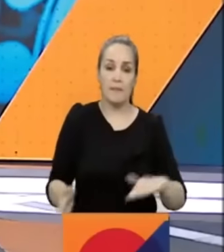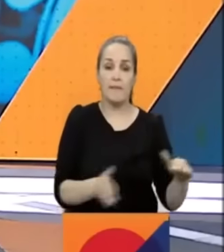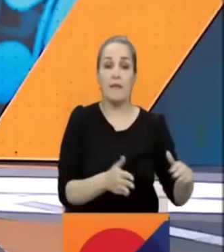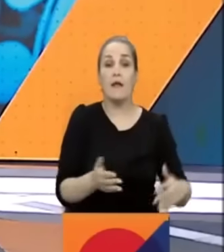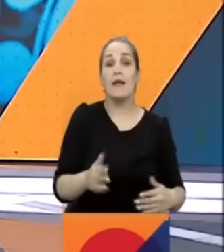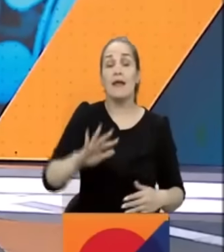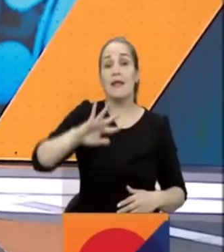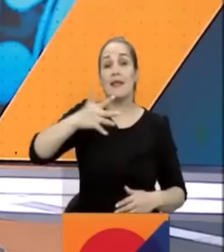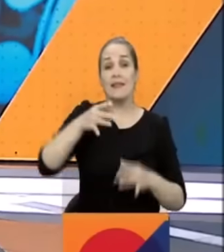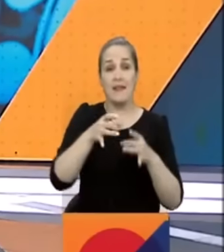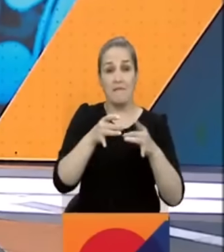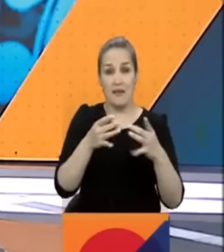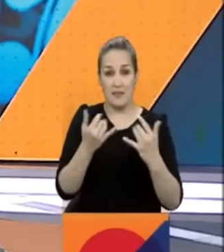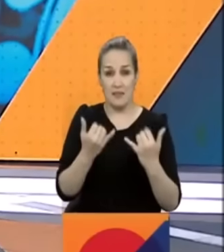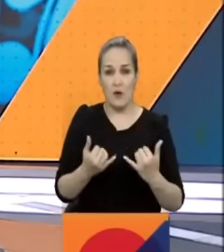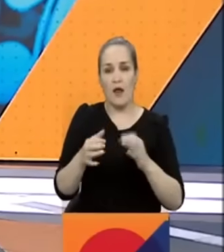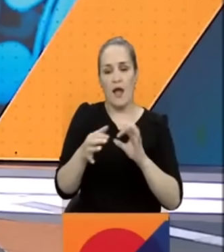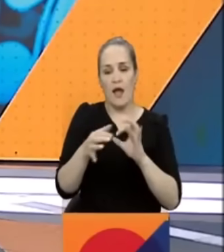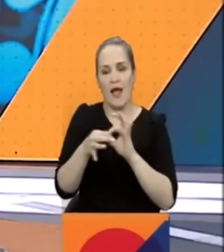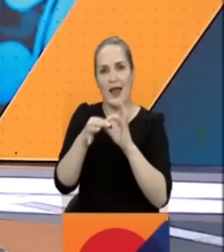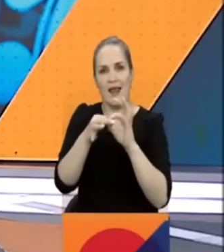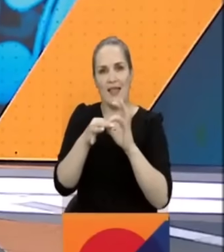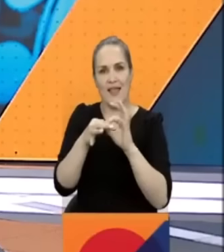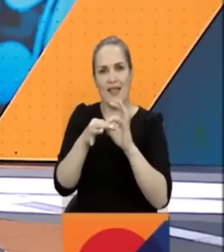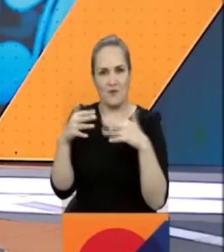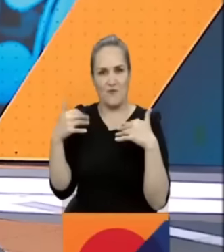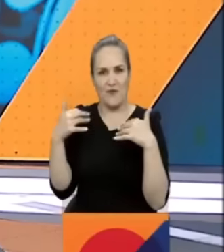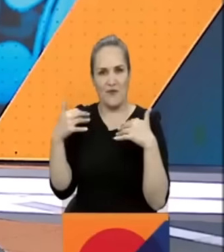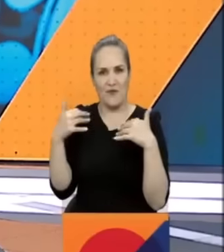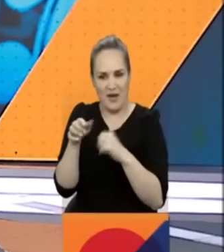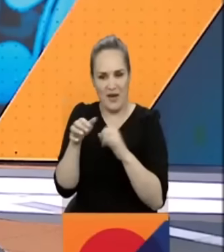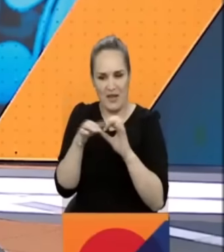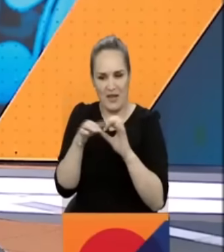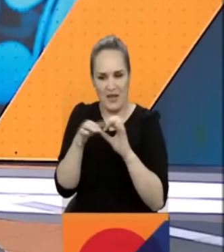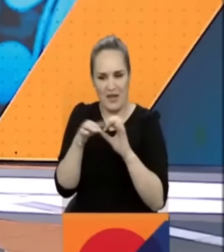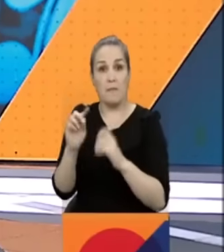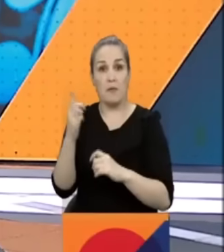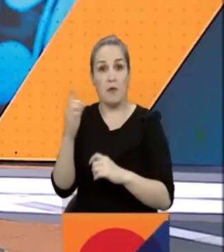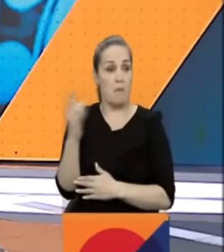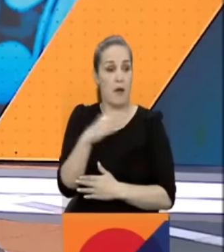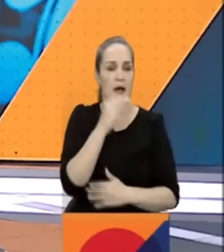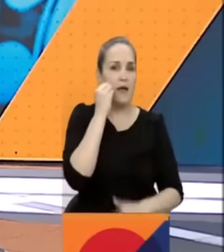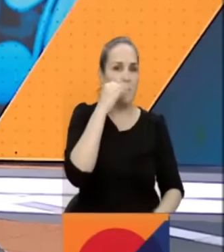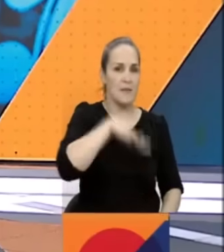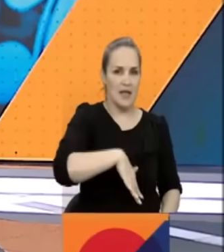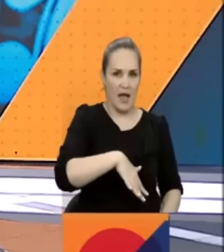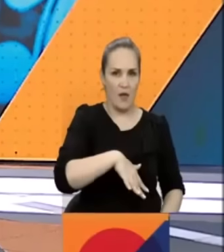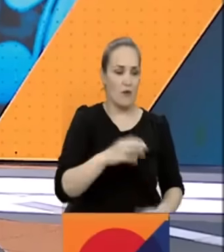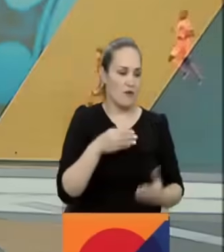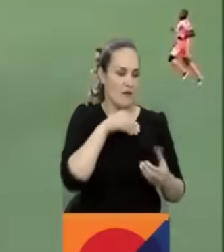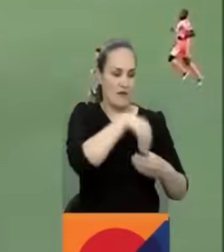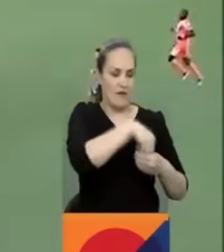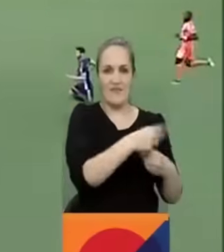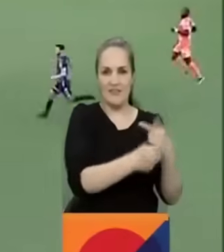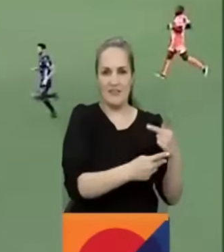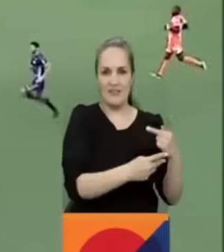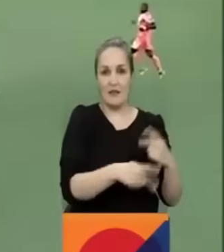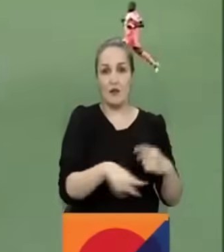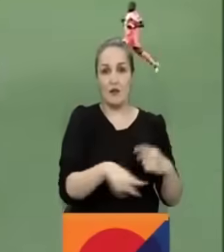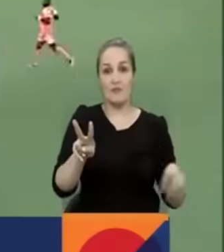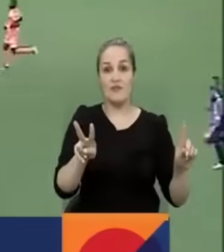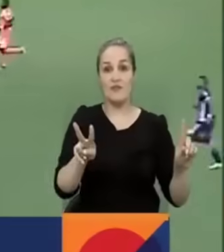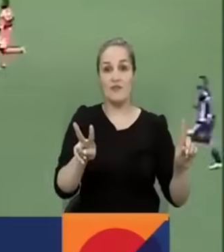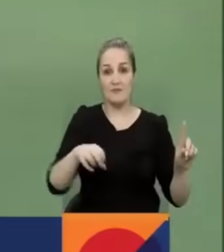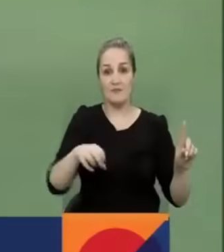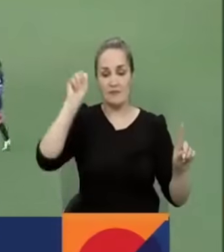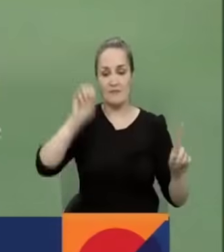de la quinta fecha, Alianza de Valledupar logró su primera victoria del campeonato. Superó al Envigado como visitante por 2-1.